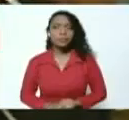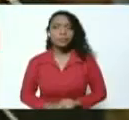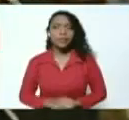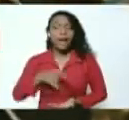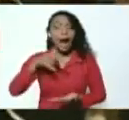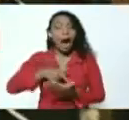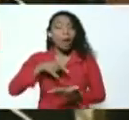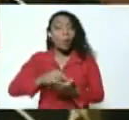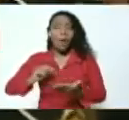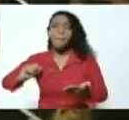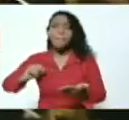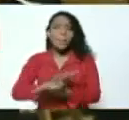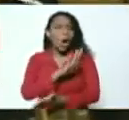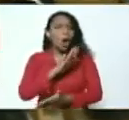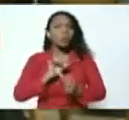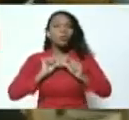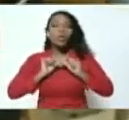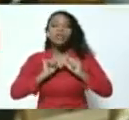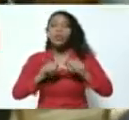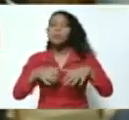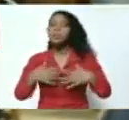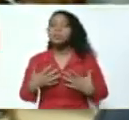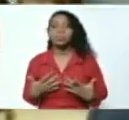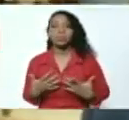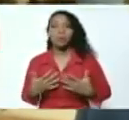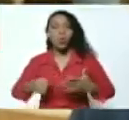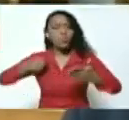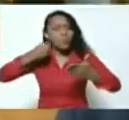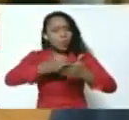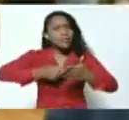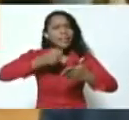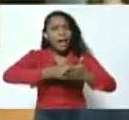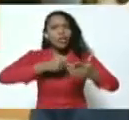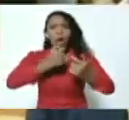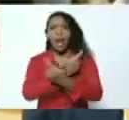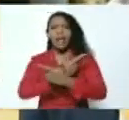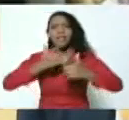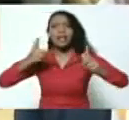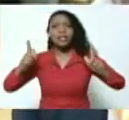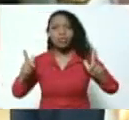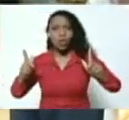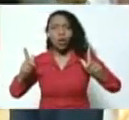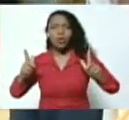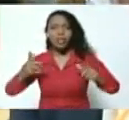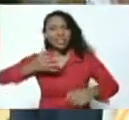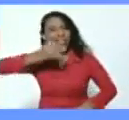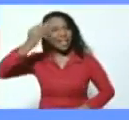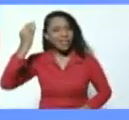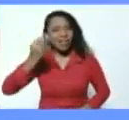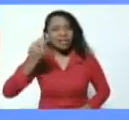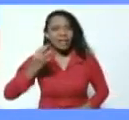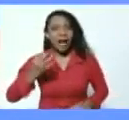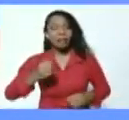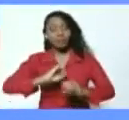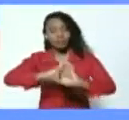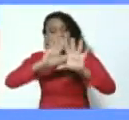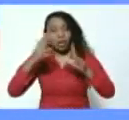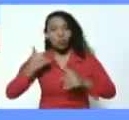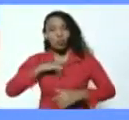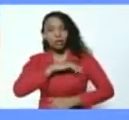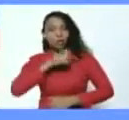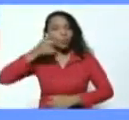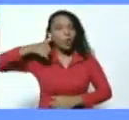Carabobo nos impulsa para continuar luchando por la liberación verdadera, auténtica de nuestros